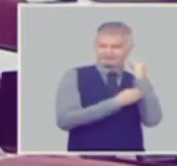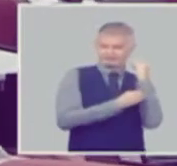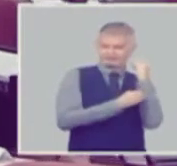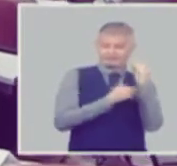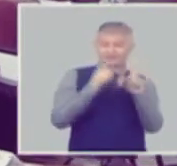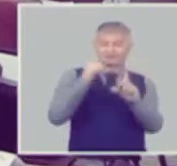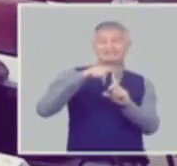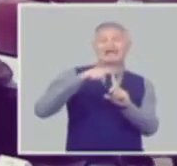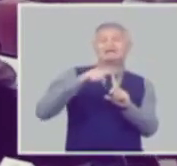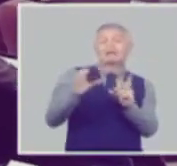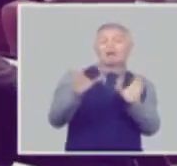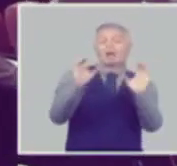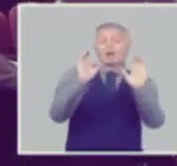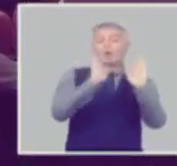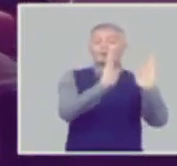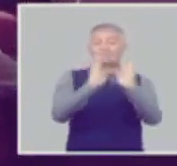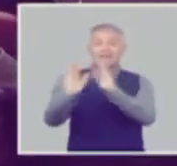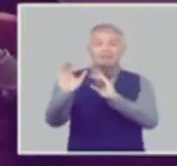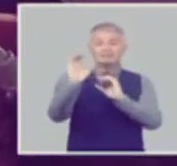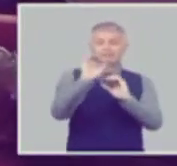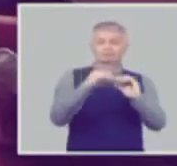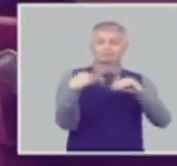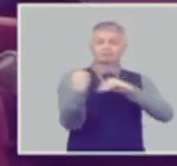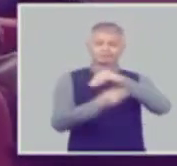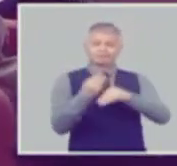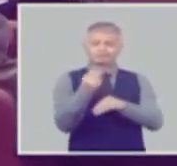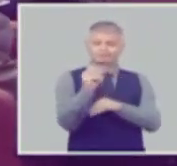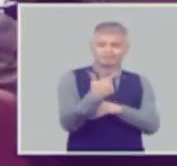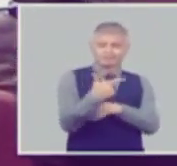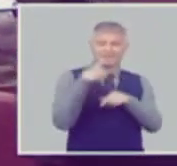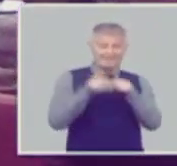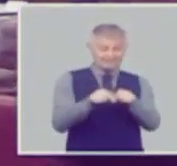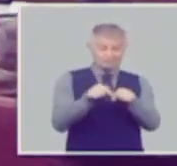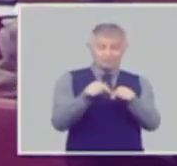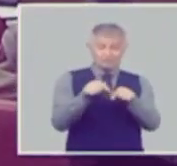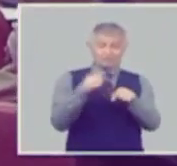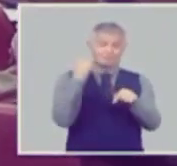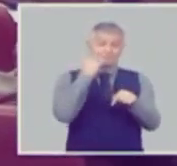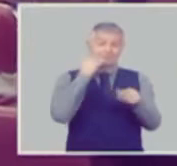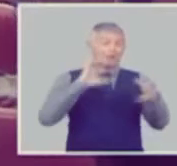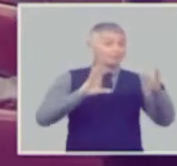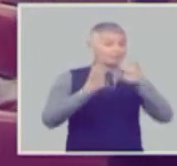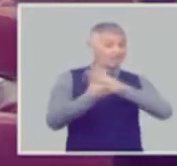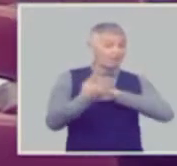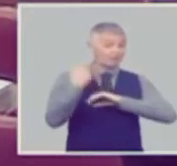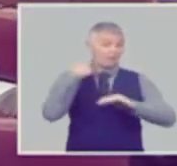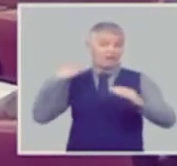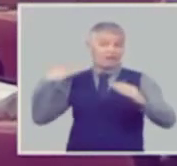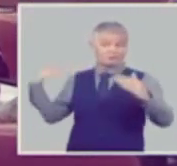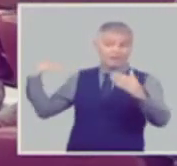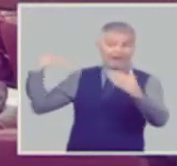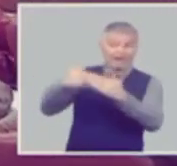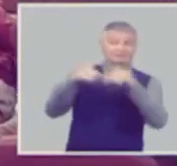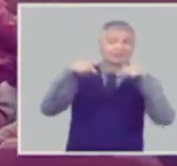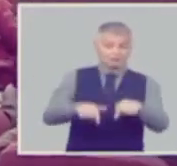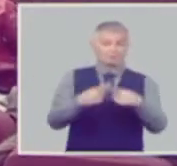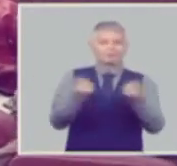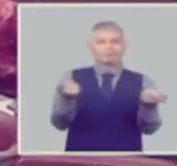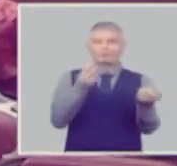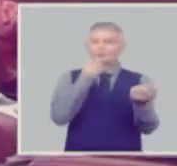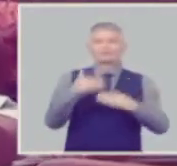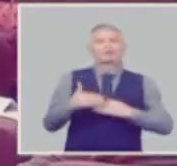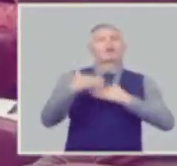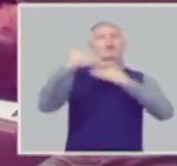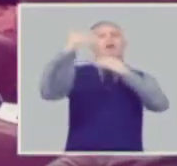es, sin dudas, el más complejo proceso económico de los últimos años, pero posponerlo sería aún más costoso en el